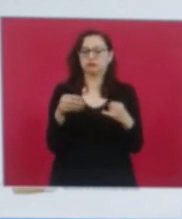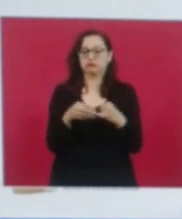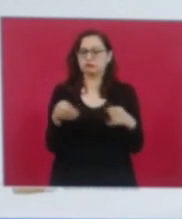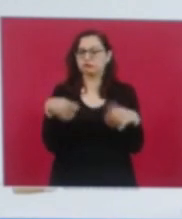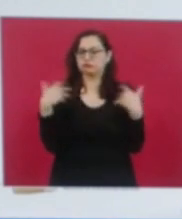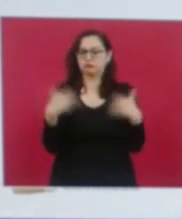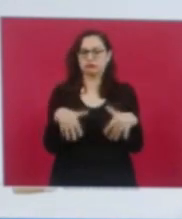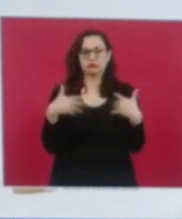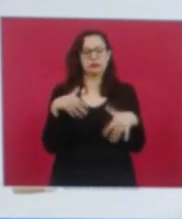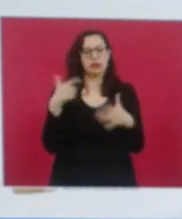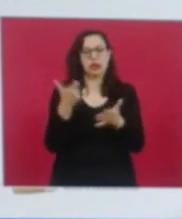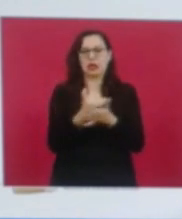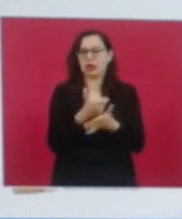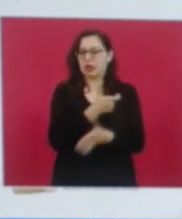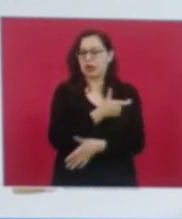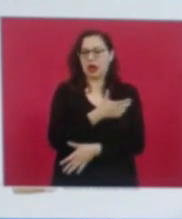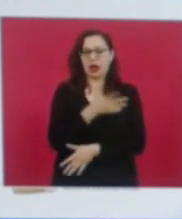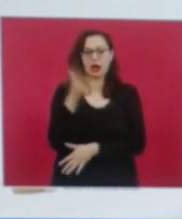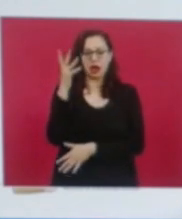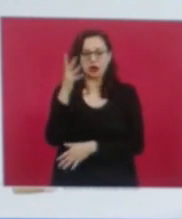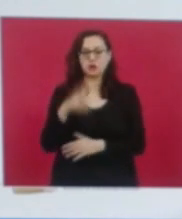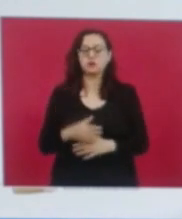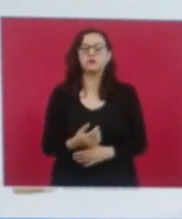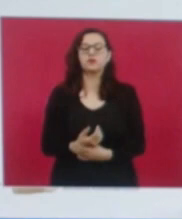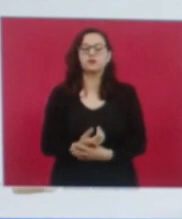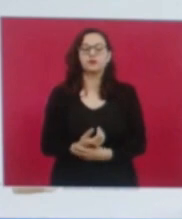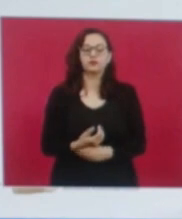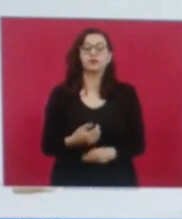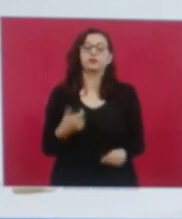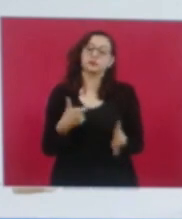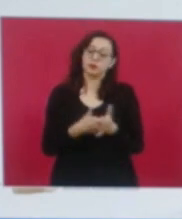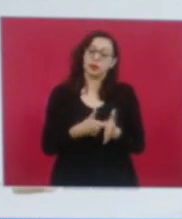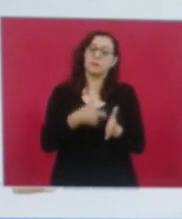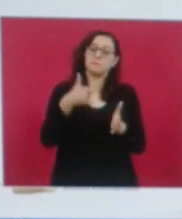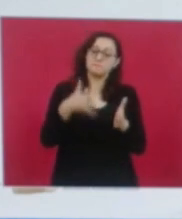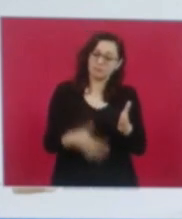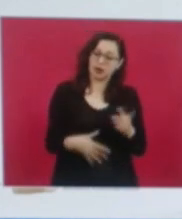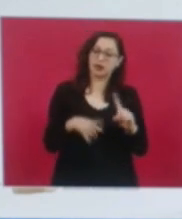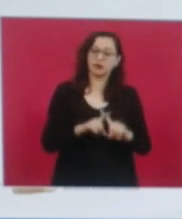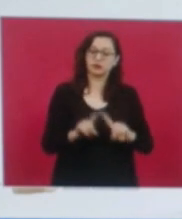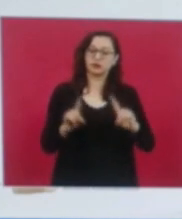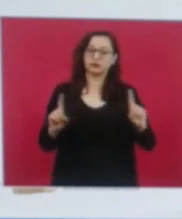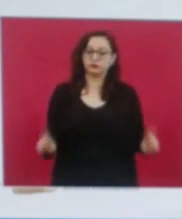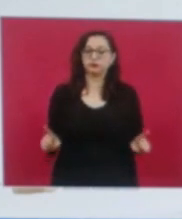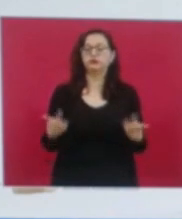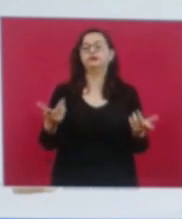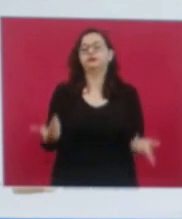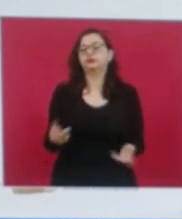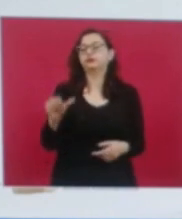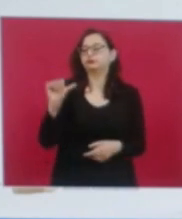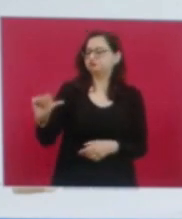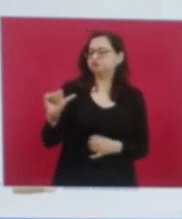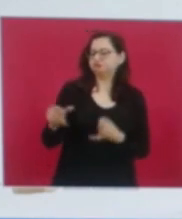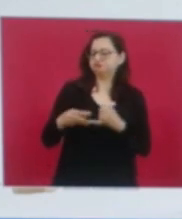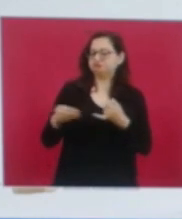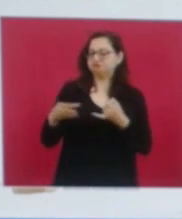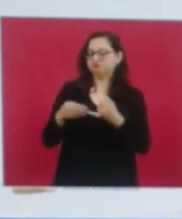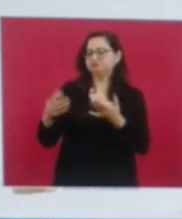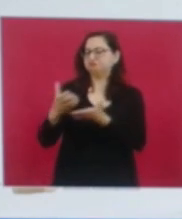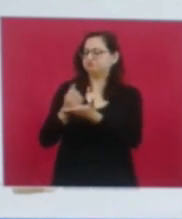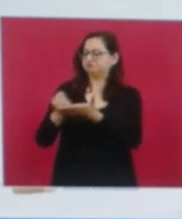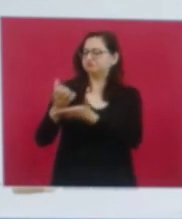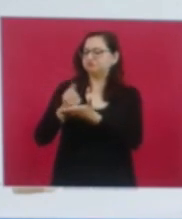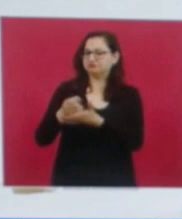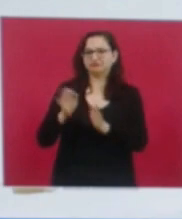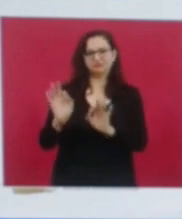existía. El problema, Toño, no es ser alternativo. El problema es que siendo alternativos somos muy